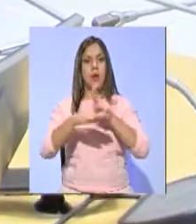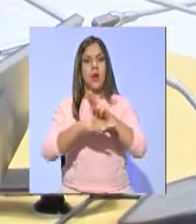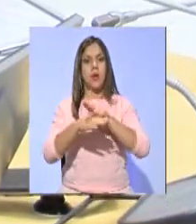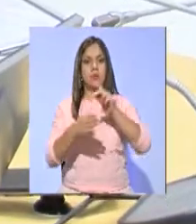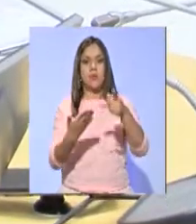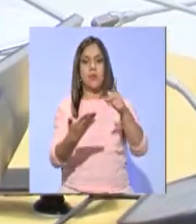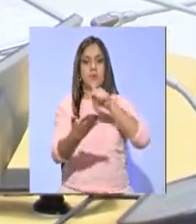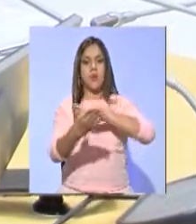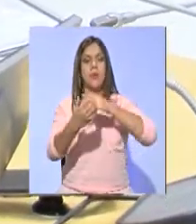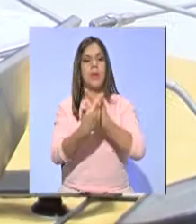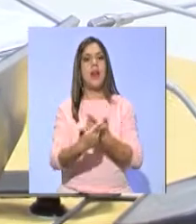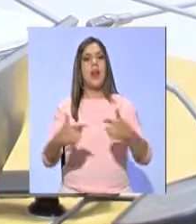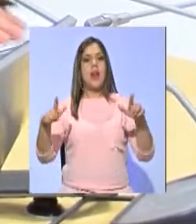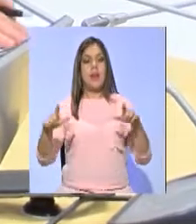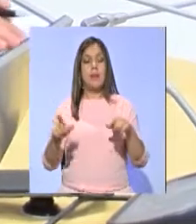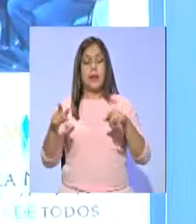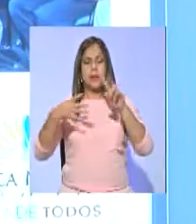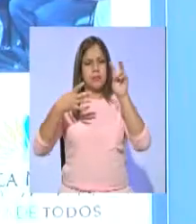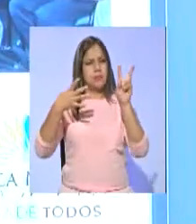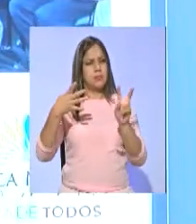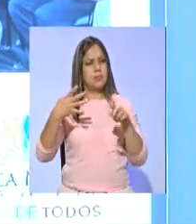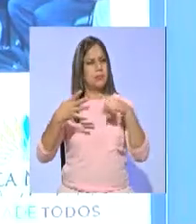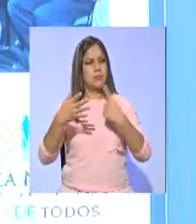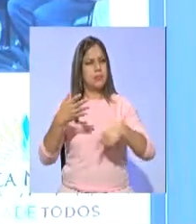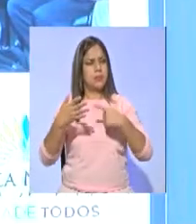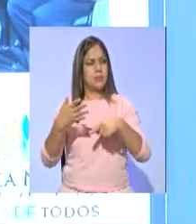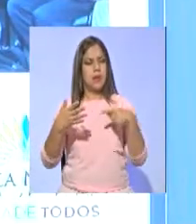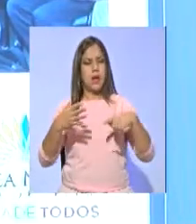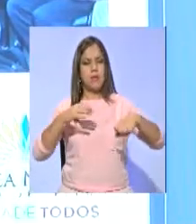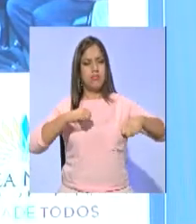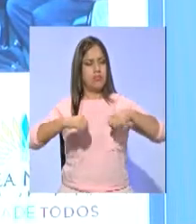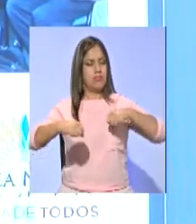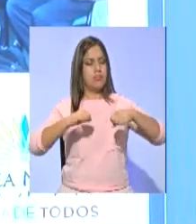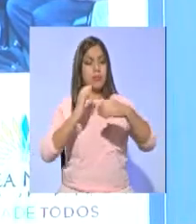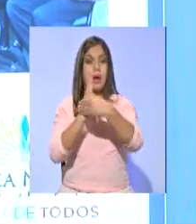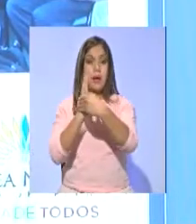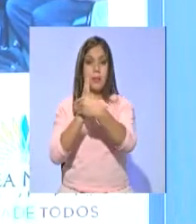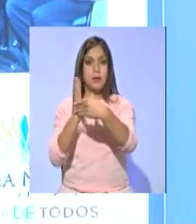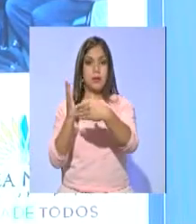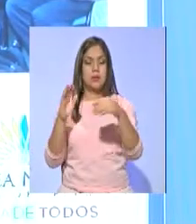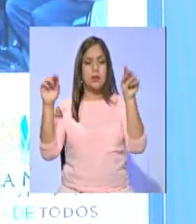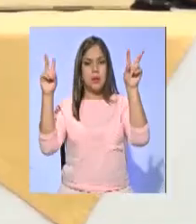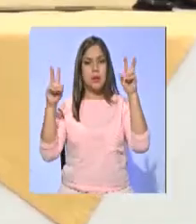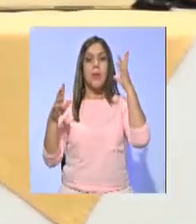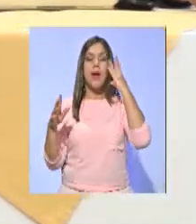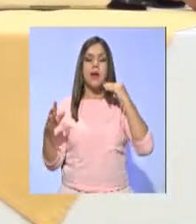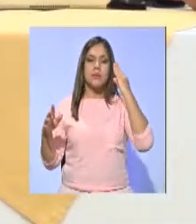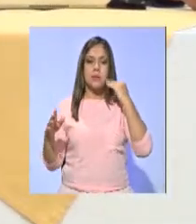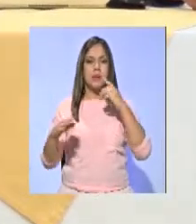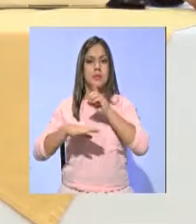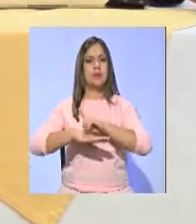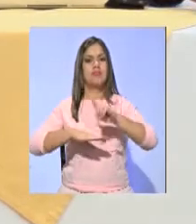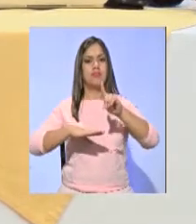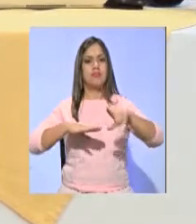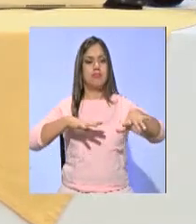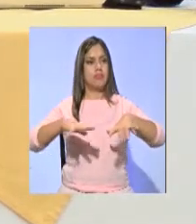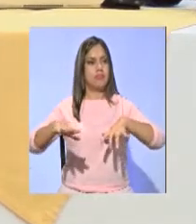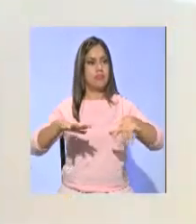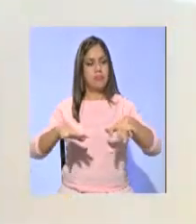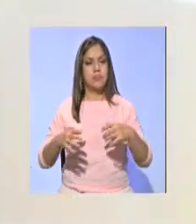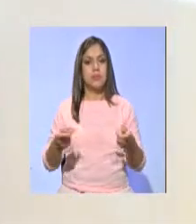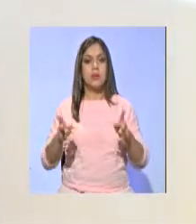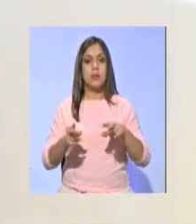software libre. Entre los temas que se abordaron durante la jornada de capacitación están herramientas y experiencia de directorio activo,